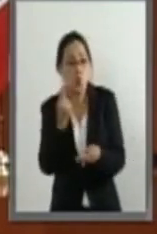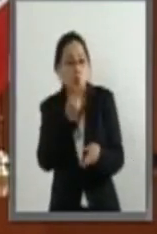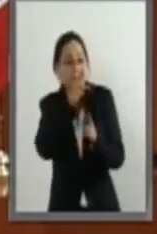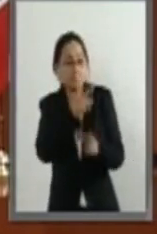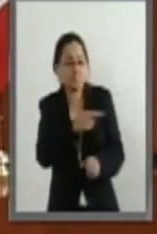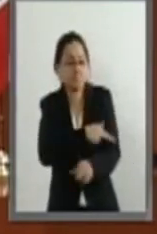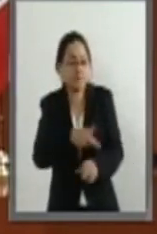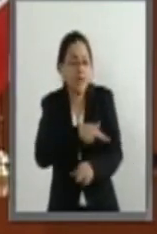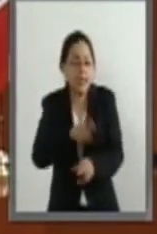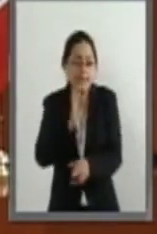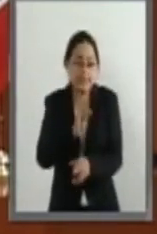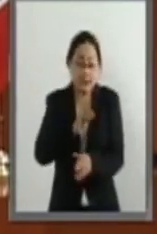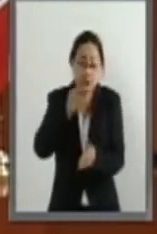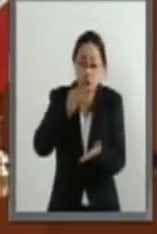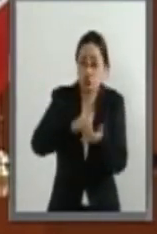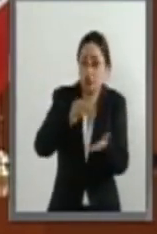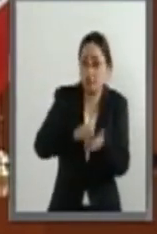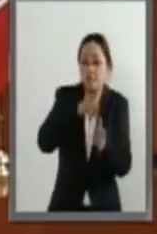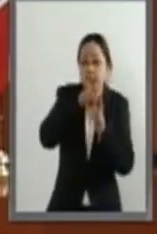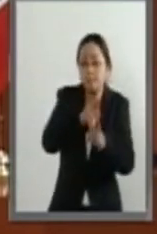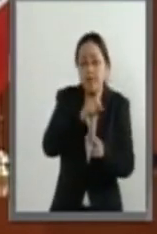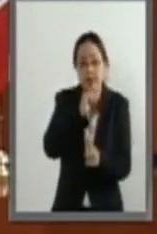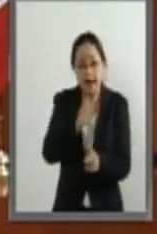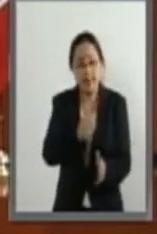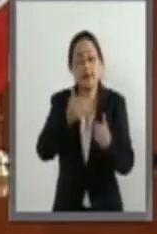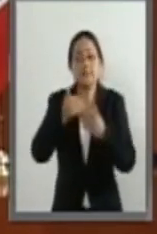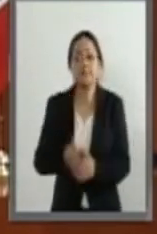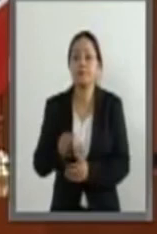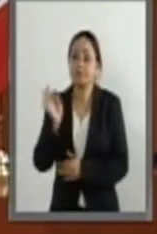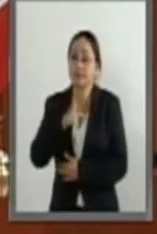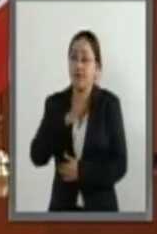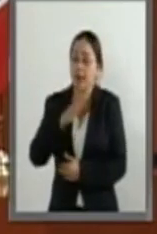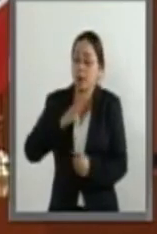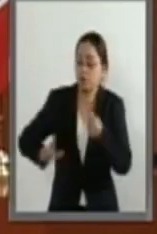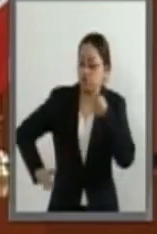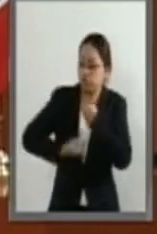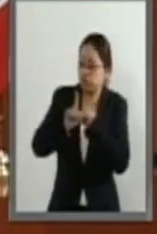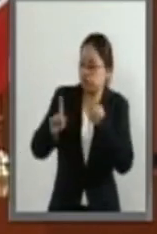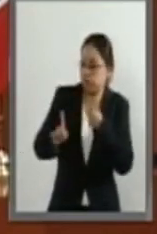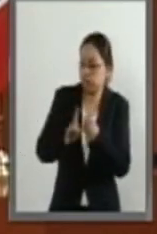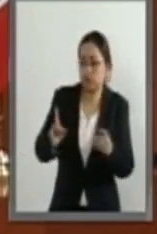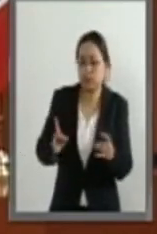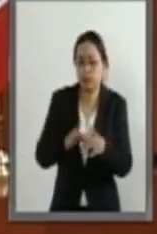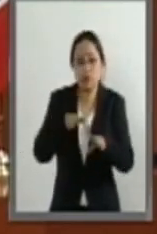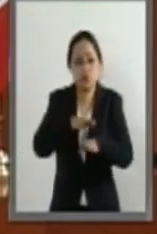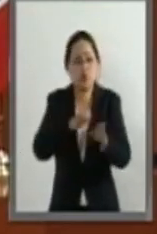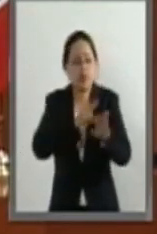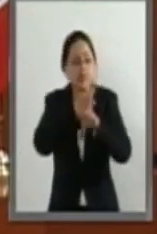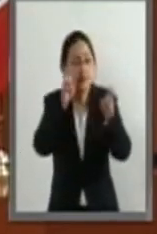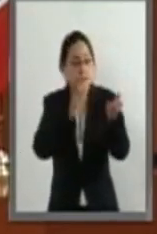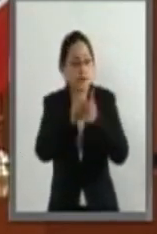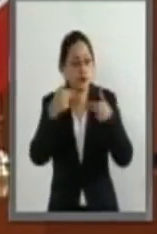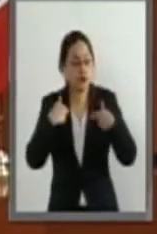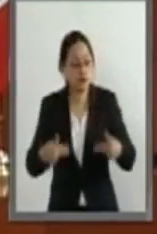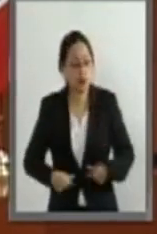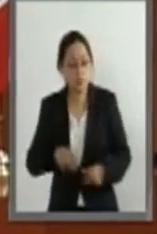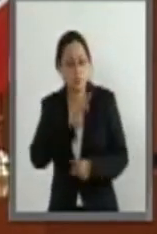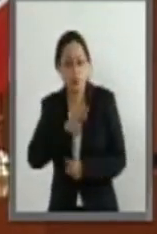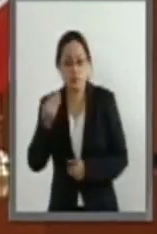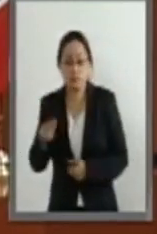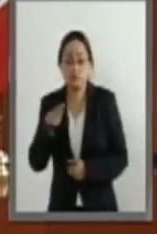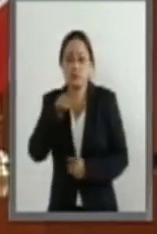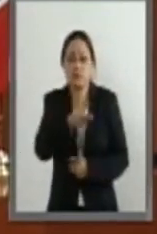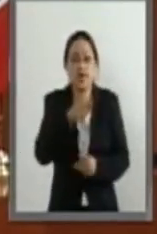pendientes de dictamen. Asimismo, y en caso de que exista una crisis evidente en ciertos temas de derechos humanos, podrá presentar en